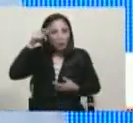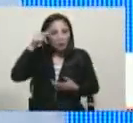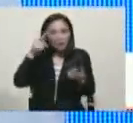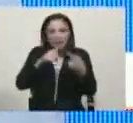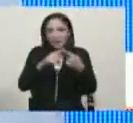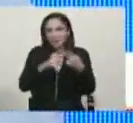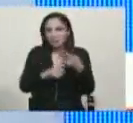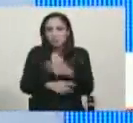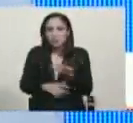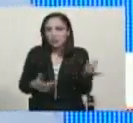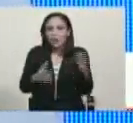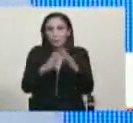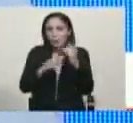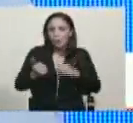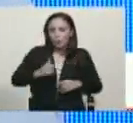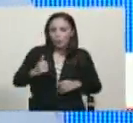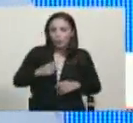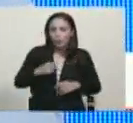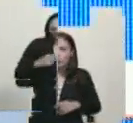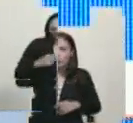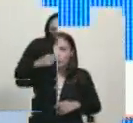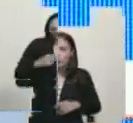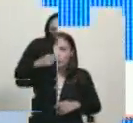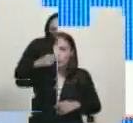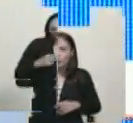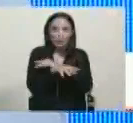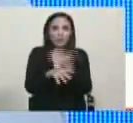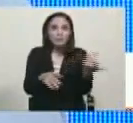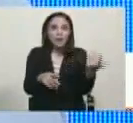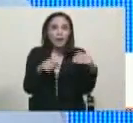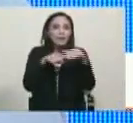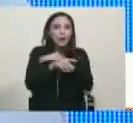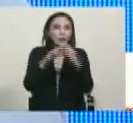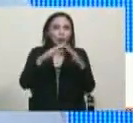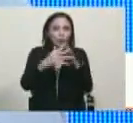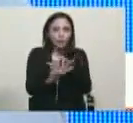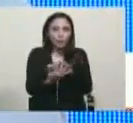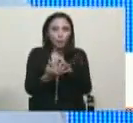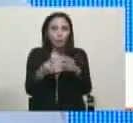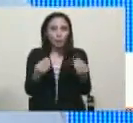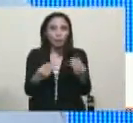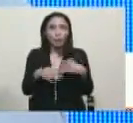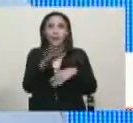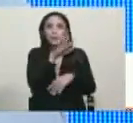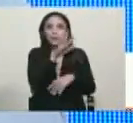examen. ¿Ustedes saben cuántos es el Seguro Social?